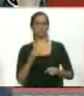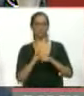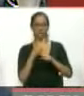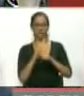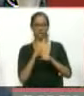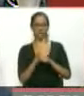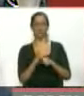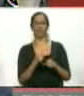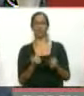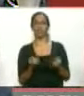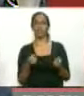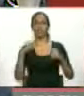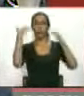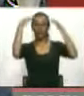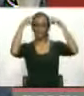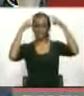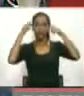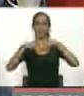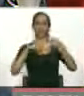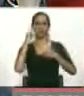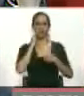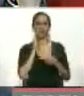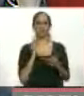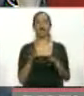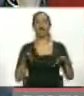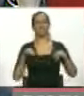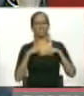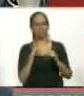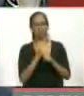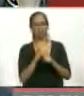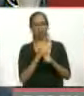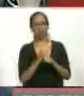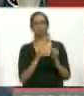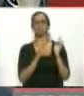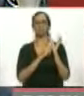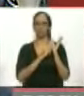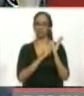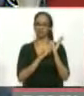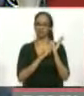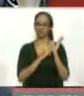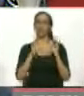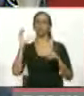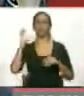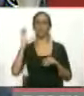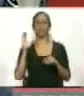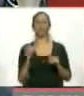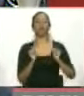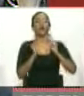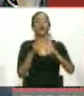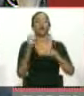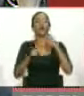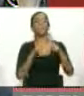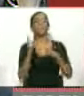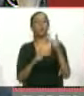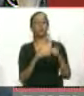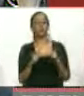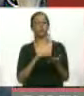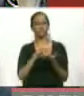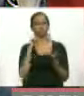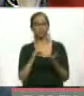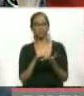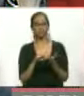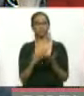inclusive y el comandante chávez la revolución bolivariana pues reconoce su trabajo también por esta patria y comienza toda esta política de nacionalización que